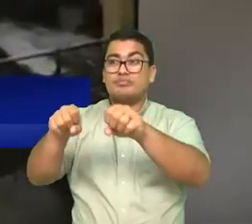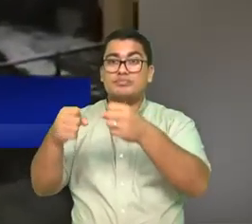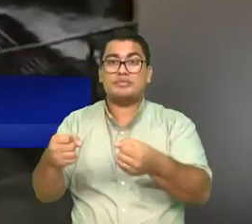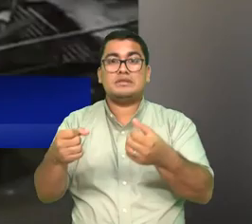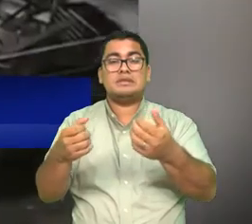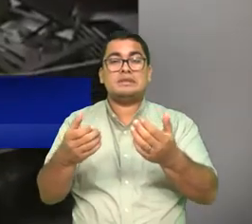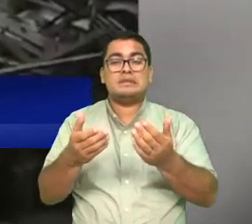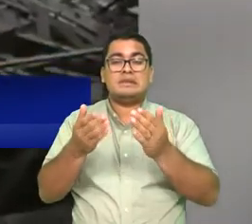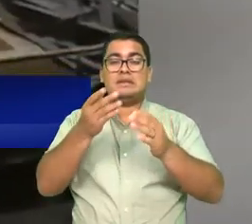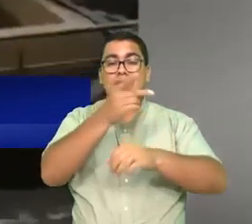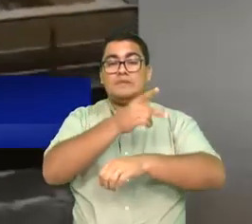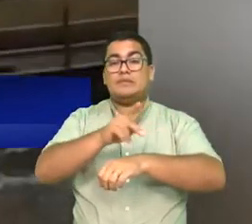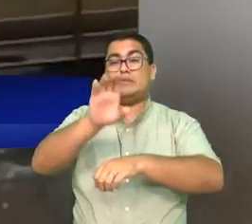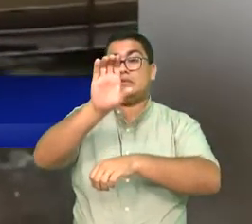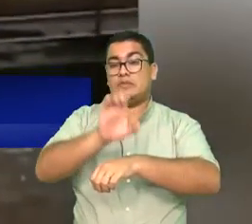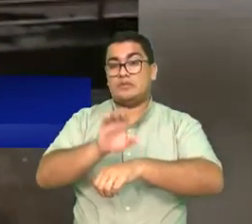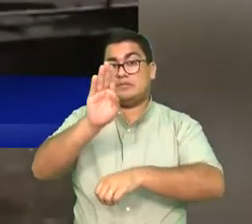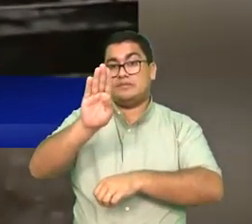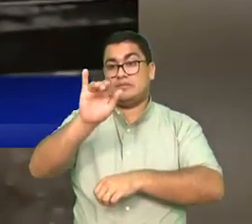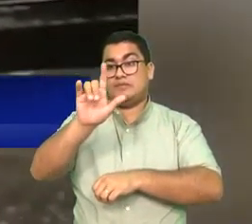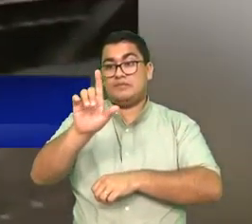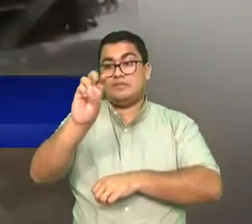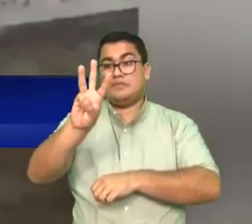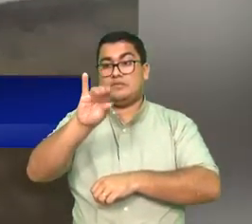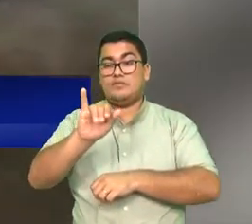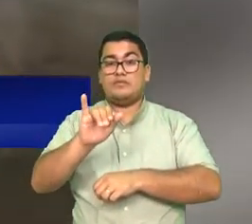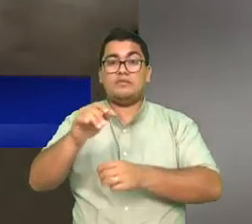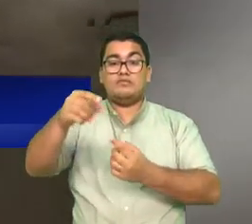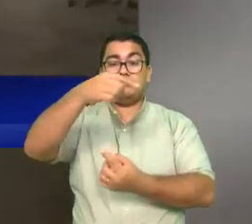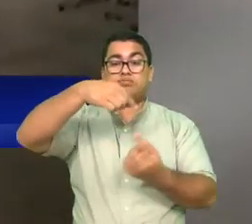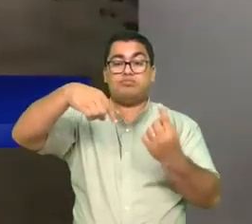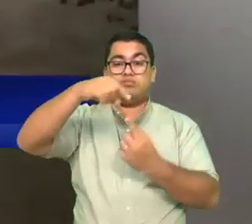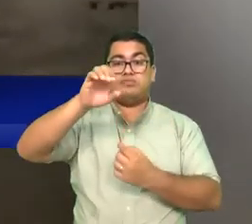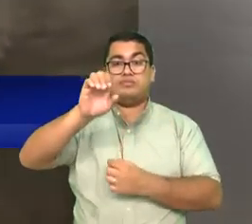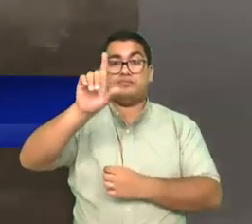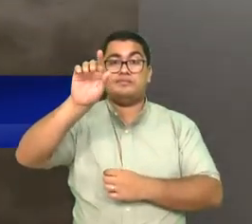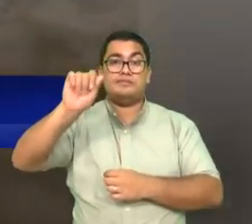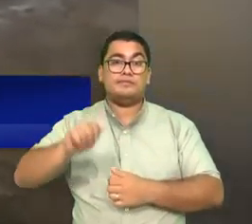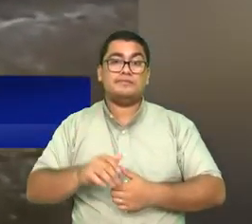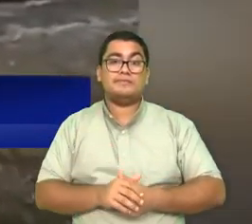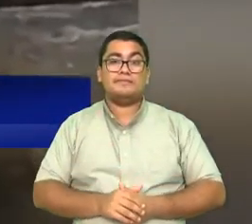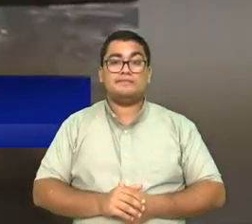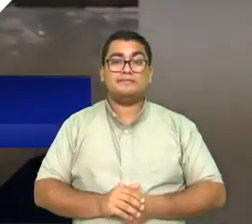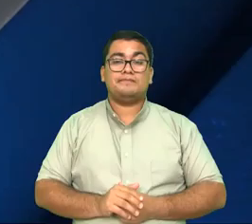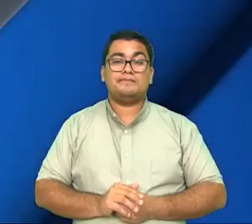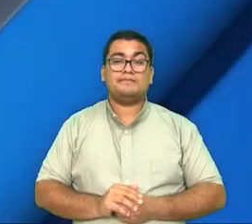el muelle de Puerto Cabezas y Bilwi ante el paso del huracán ETA.